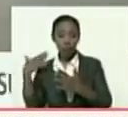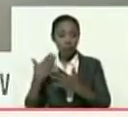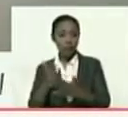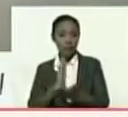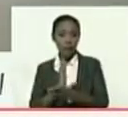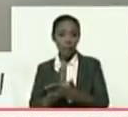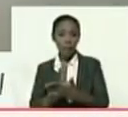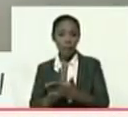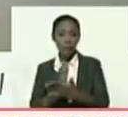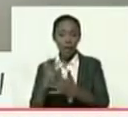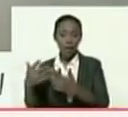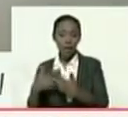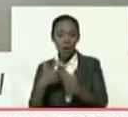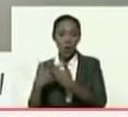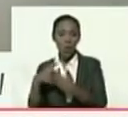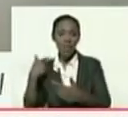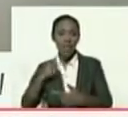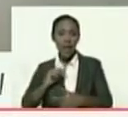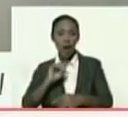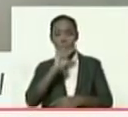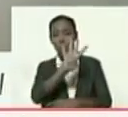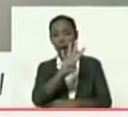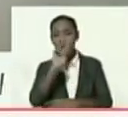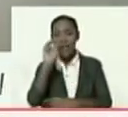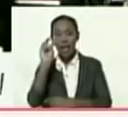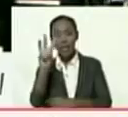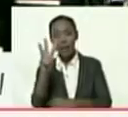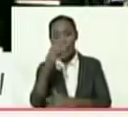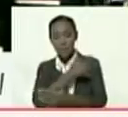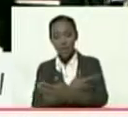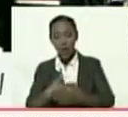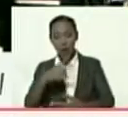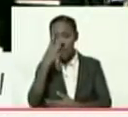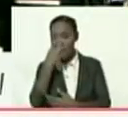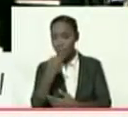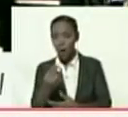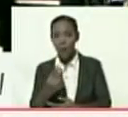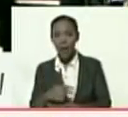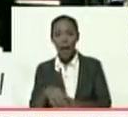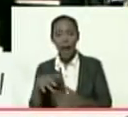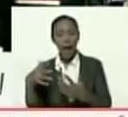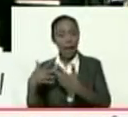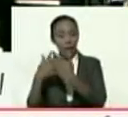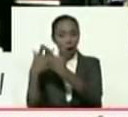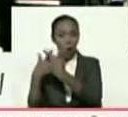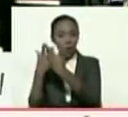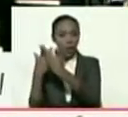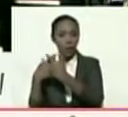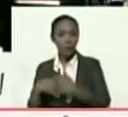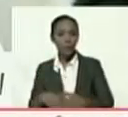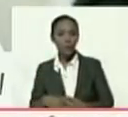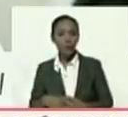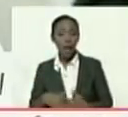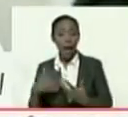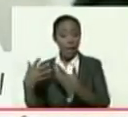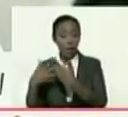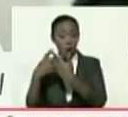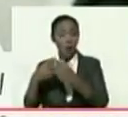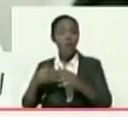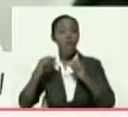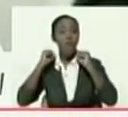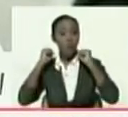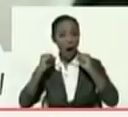Estados Unidos ya tiene más de 43 millones de pobres en Estados Unidos. Estados Unidos tiene una gran crisis